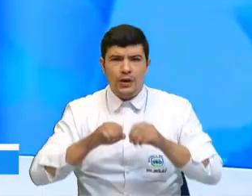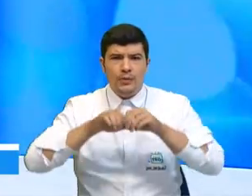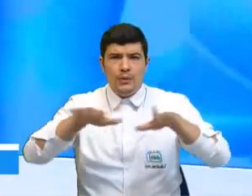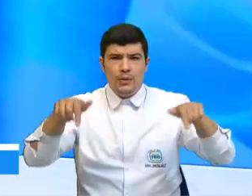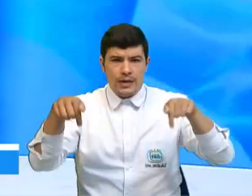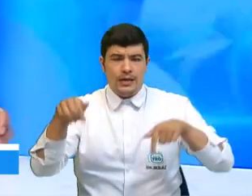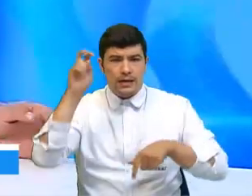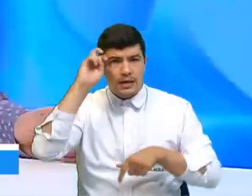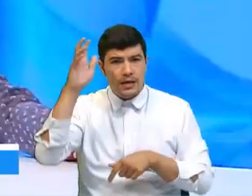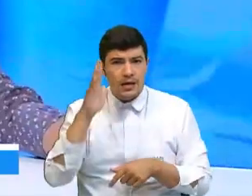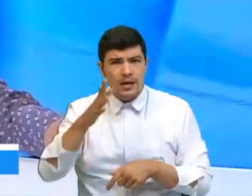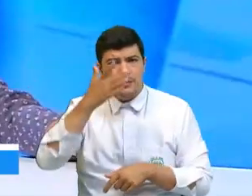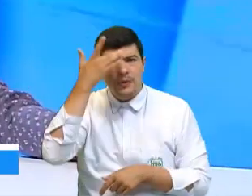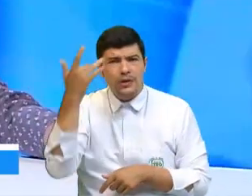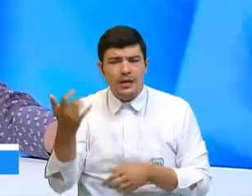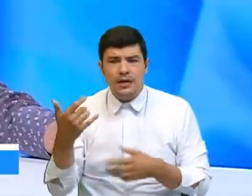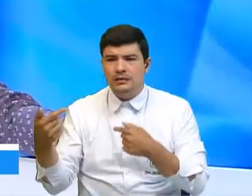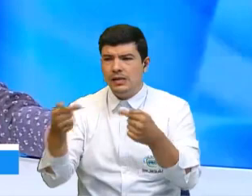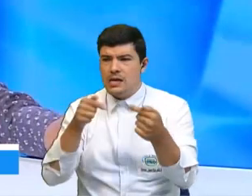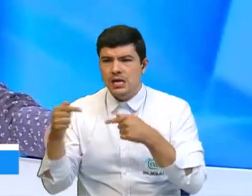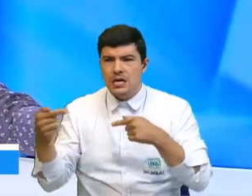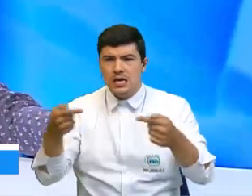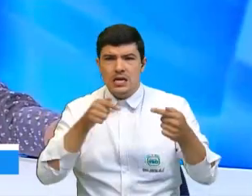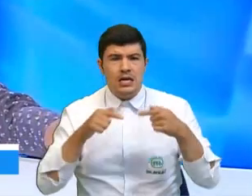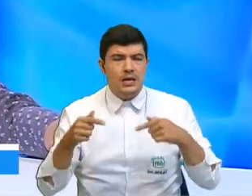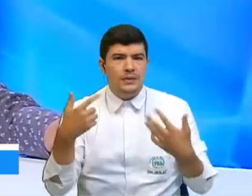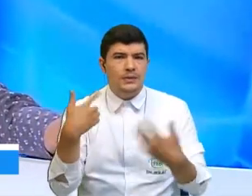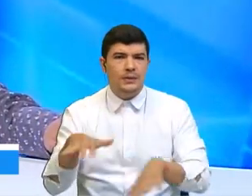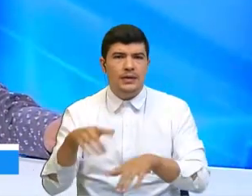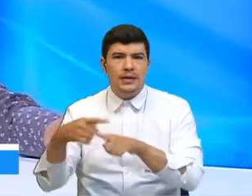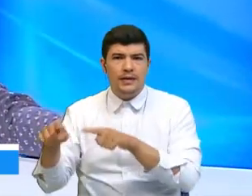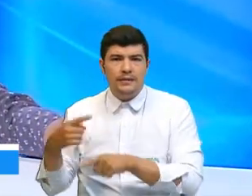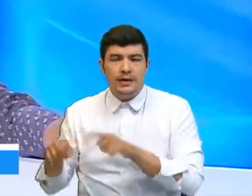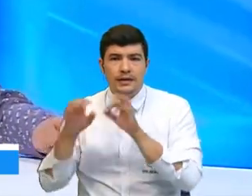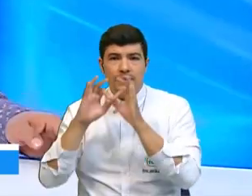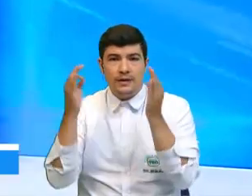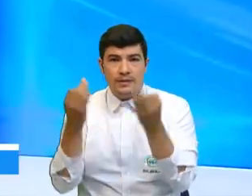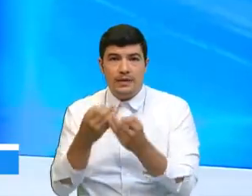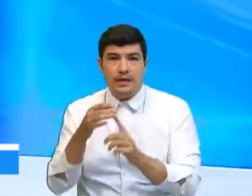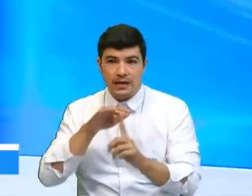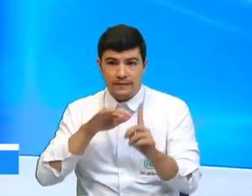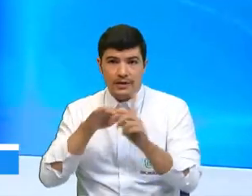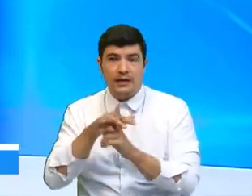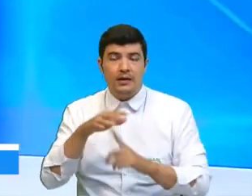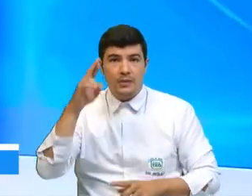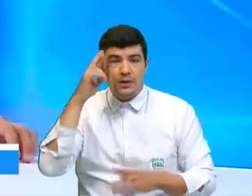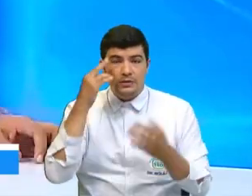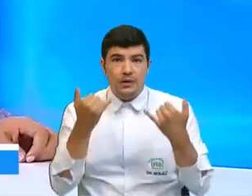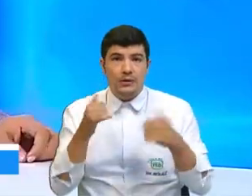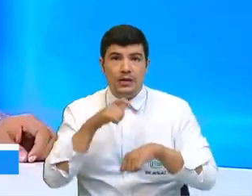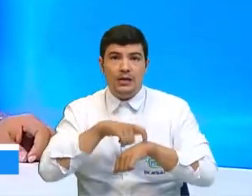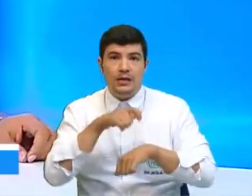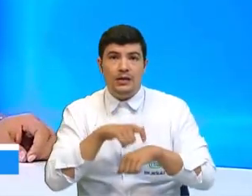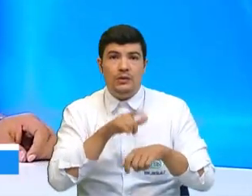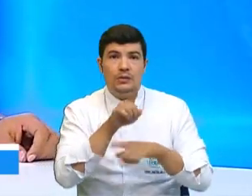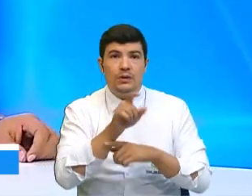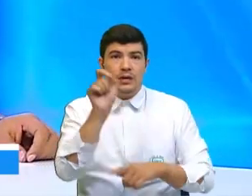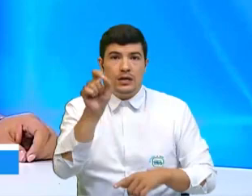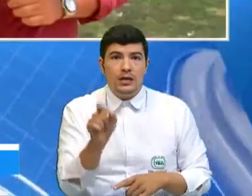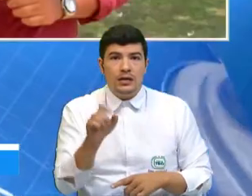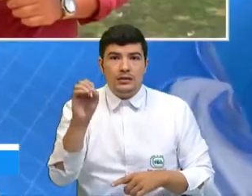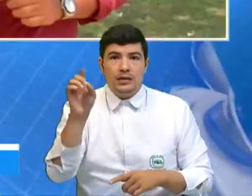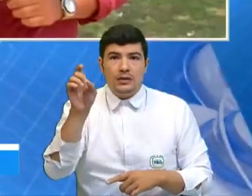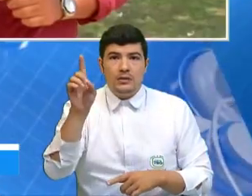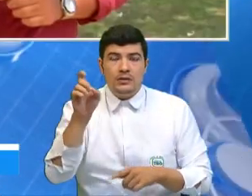Santander, precisamente por las confrontaciones armadas que han dejado varias familias afectadas. Por eso, a esa hora, 1:06 PM,